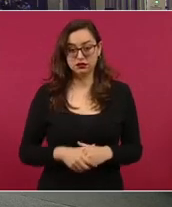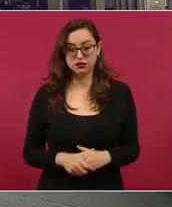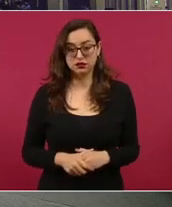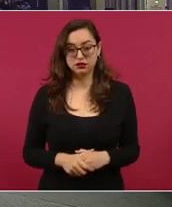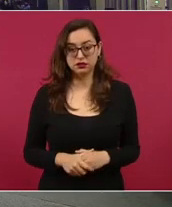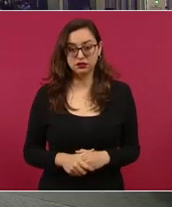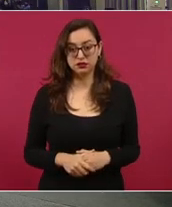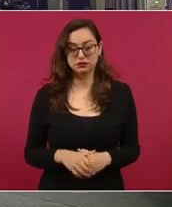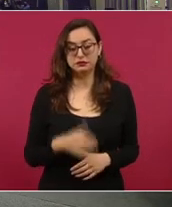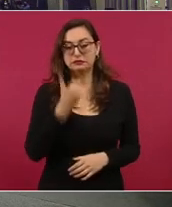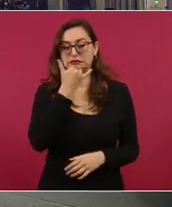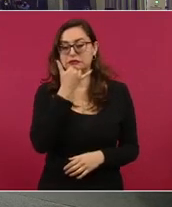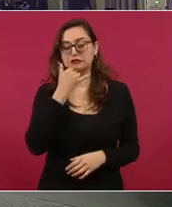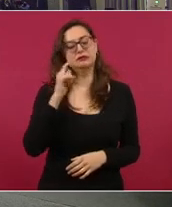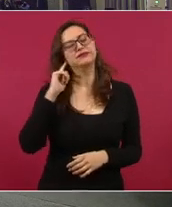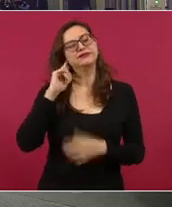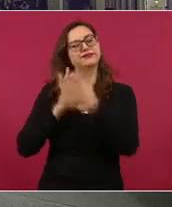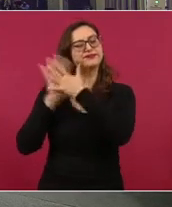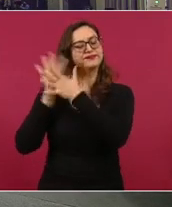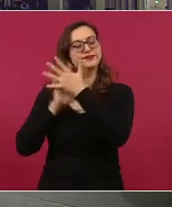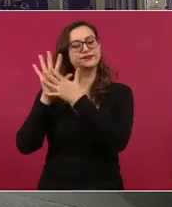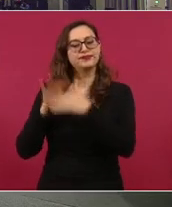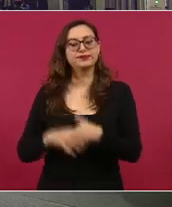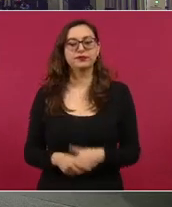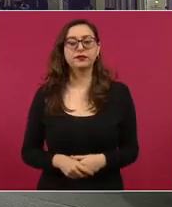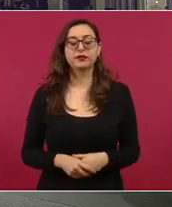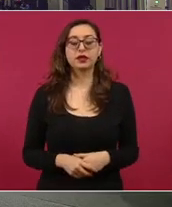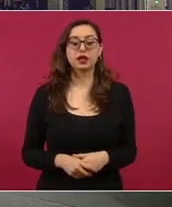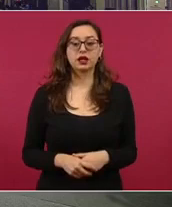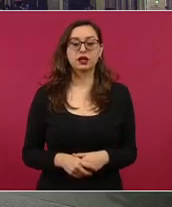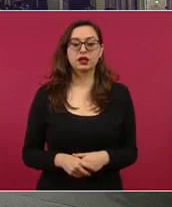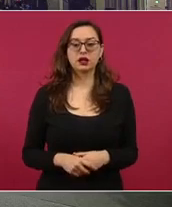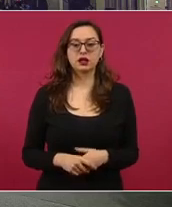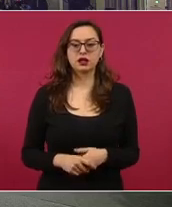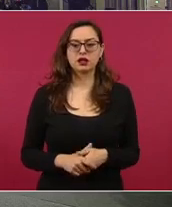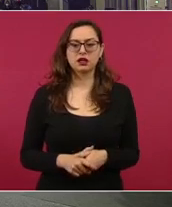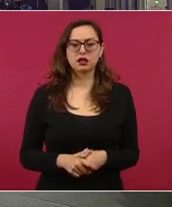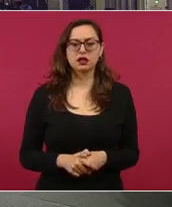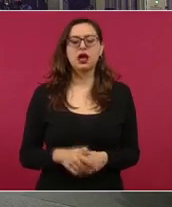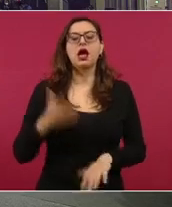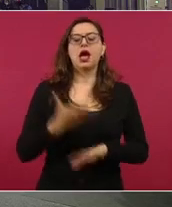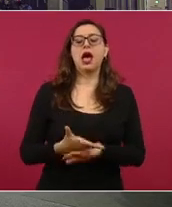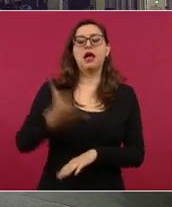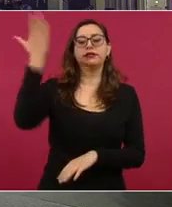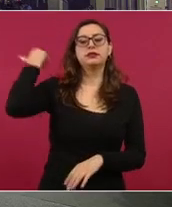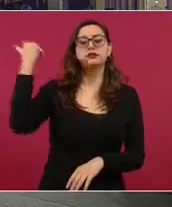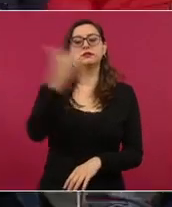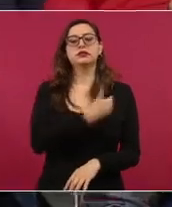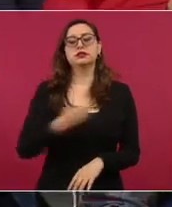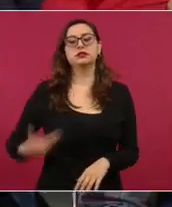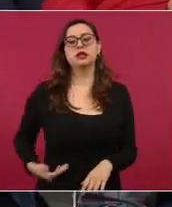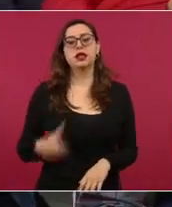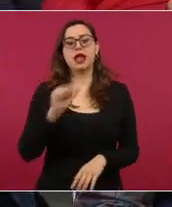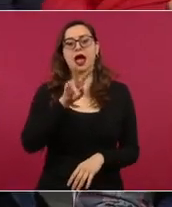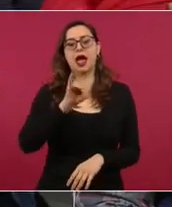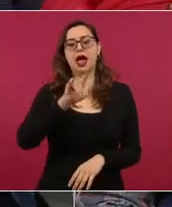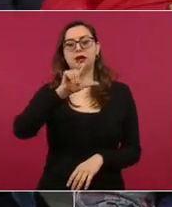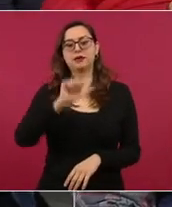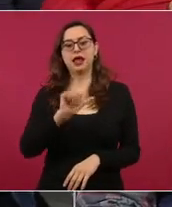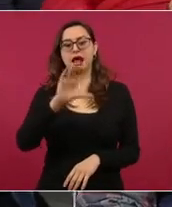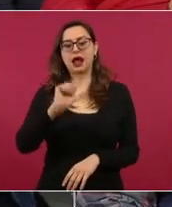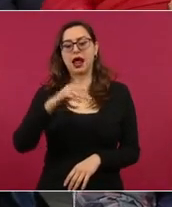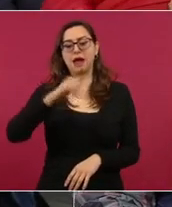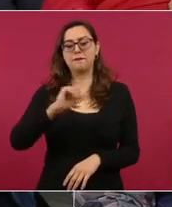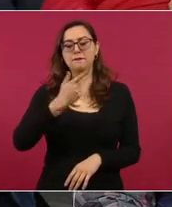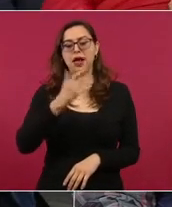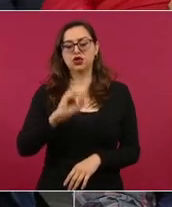Existía un decreto presidencial a cargo de Manuel Ávila Camacho para deportes y espectáculos, donde había un límite de personas no